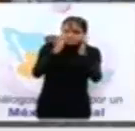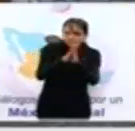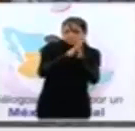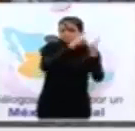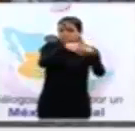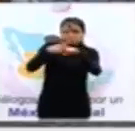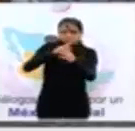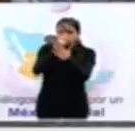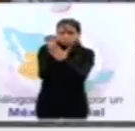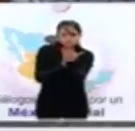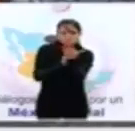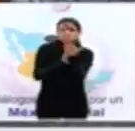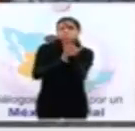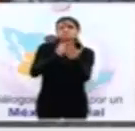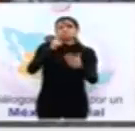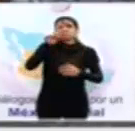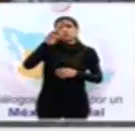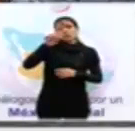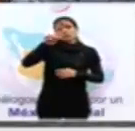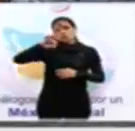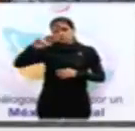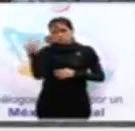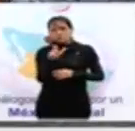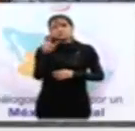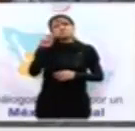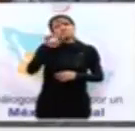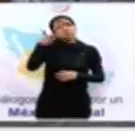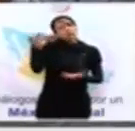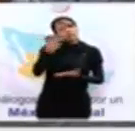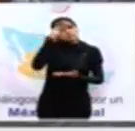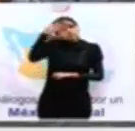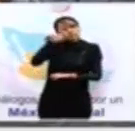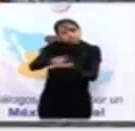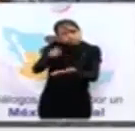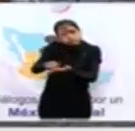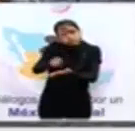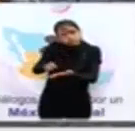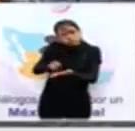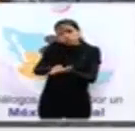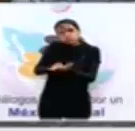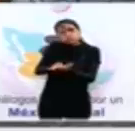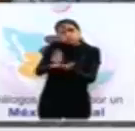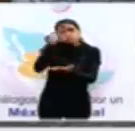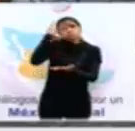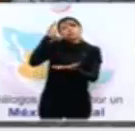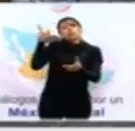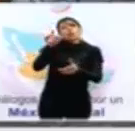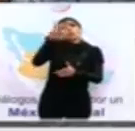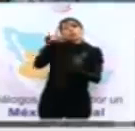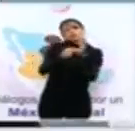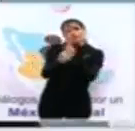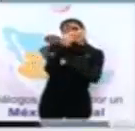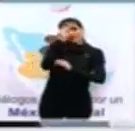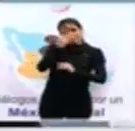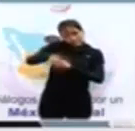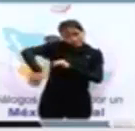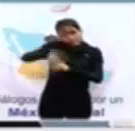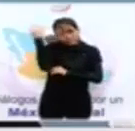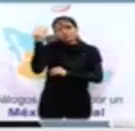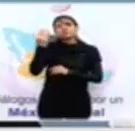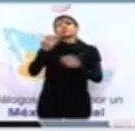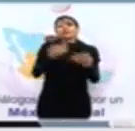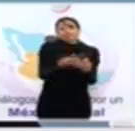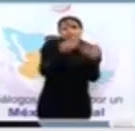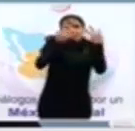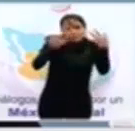integrante también del equipo técnico Territorios Productivos RIMIS, FIDA. Y bueno, también tiene varias publicaciones, algunas de